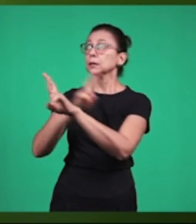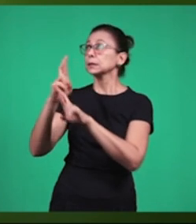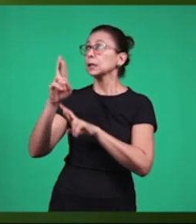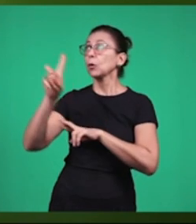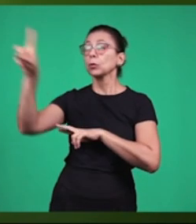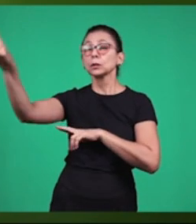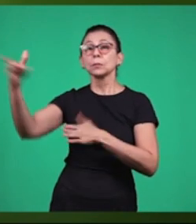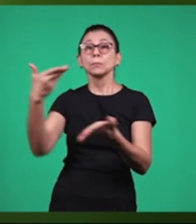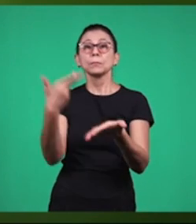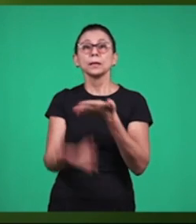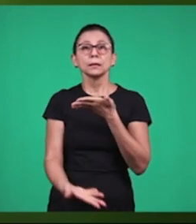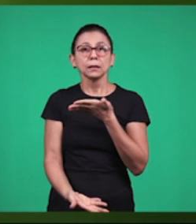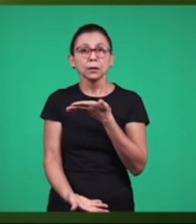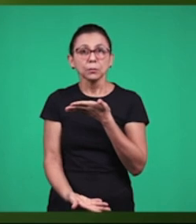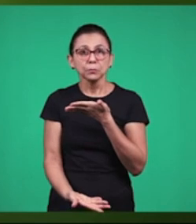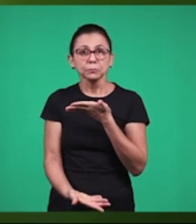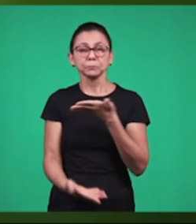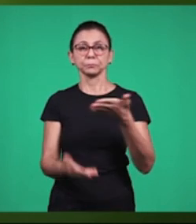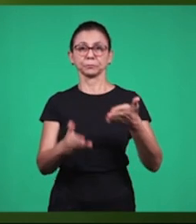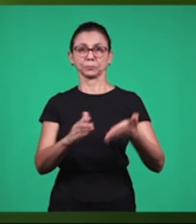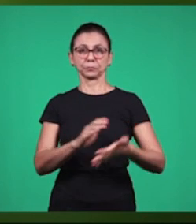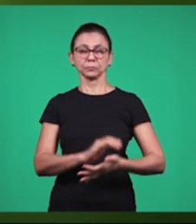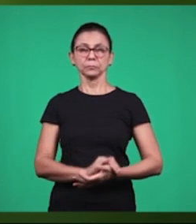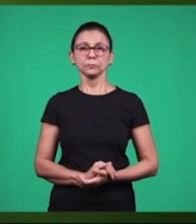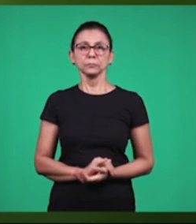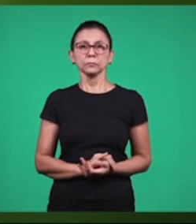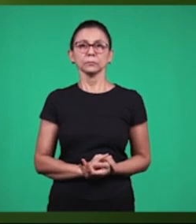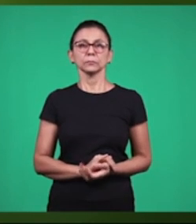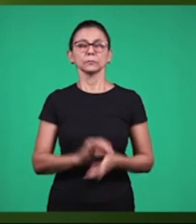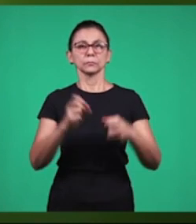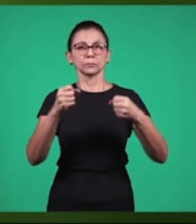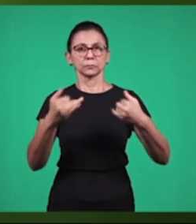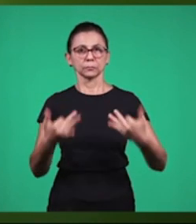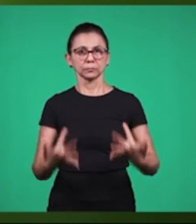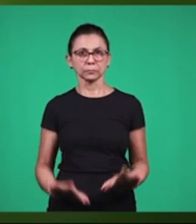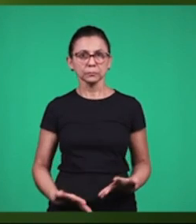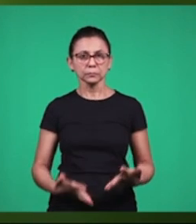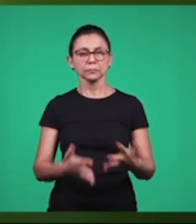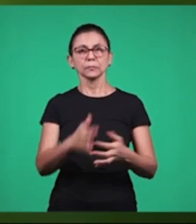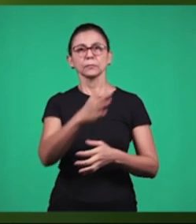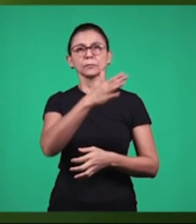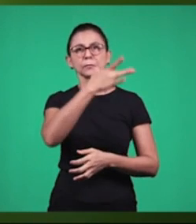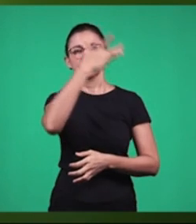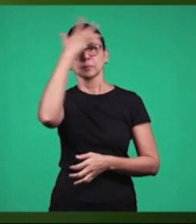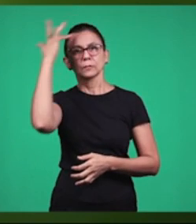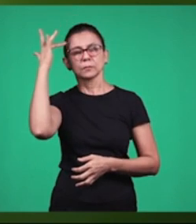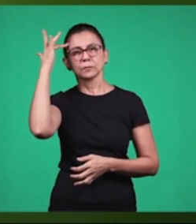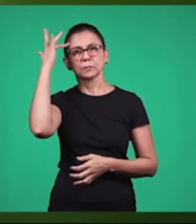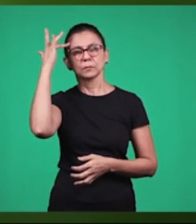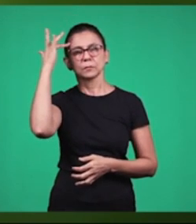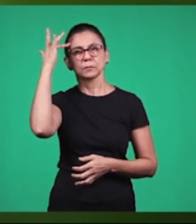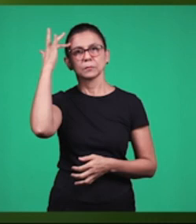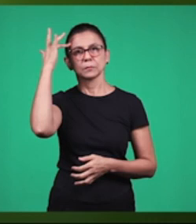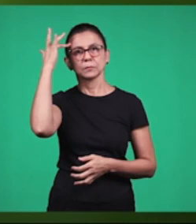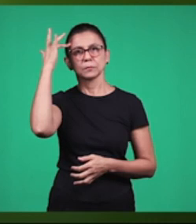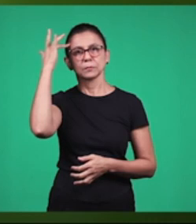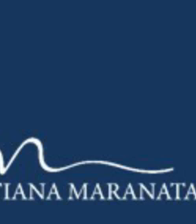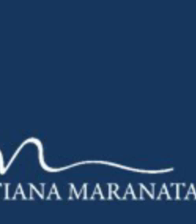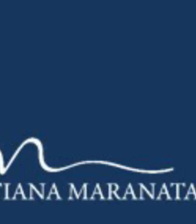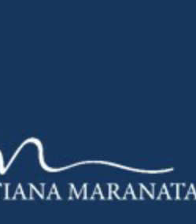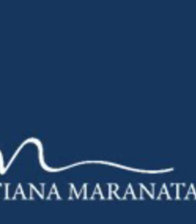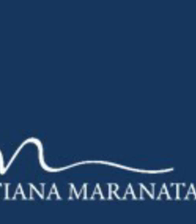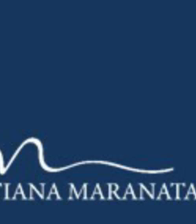con Dios. Es bueno recordar que está todo basado en el texto que me gustaría que